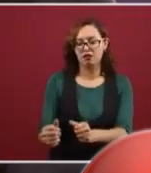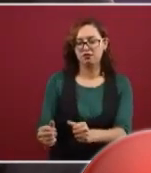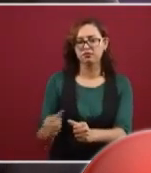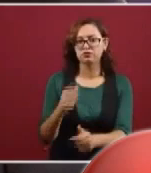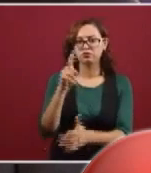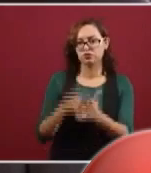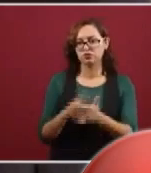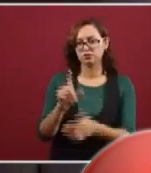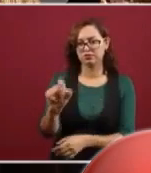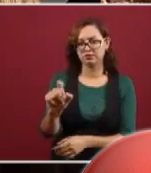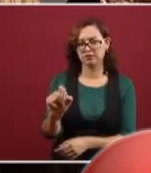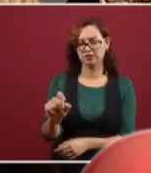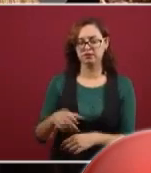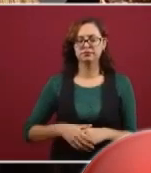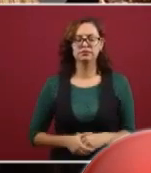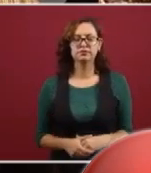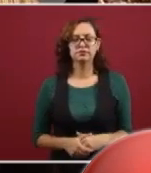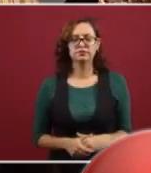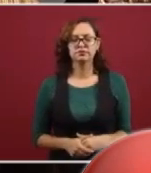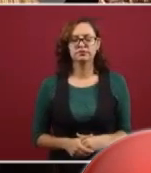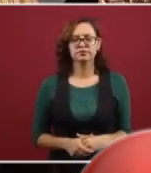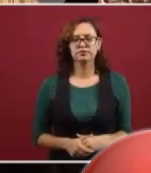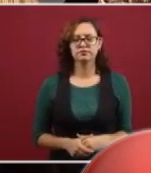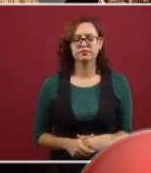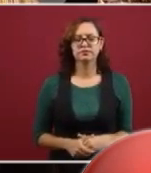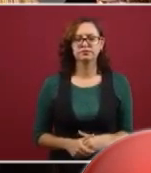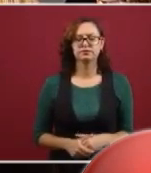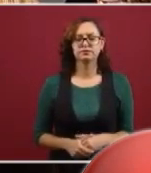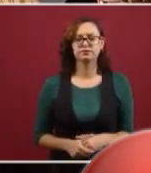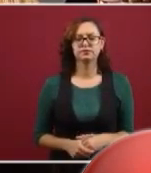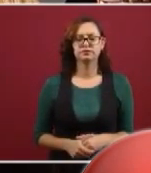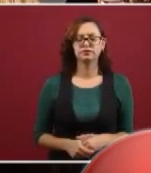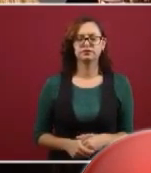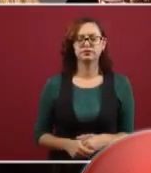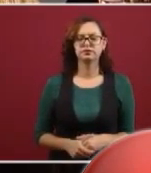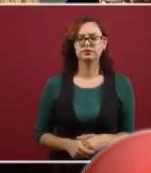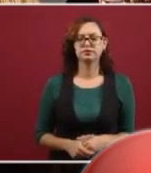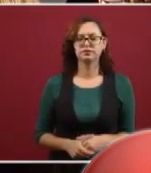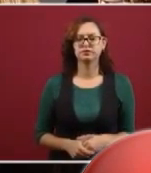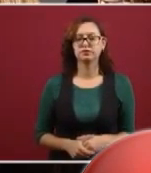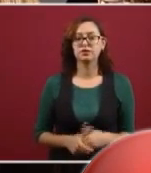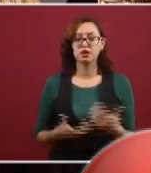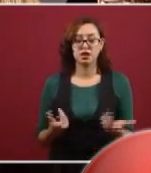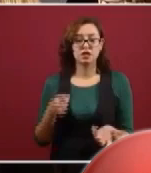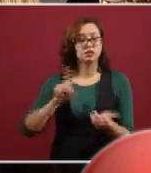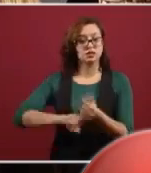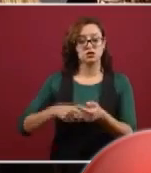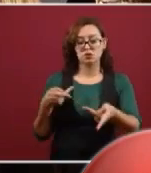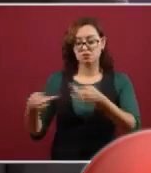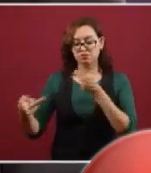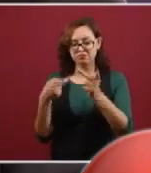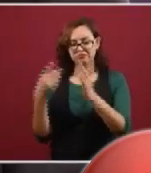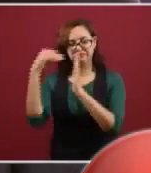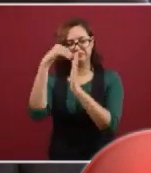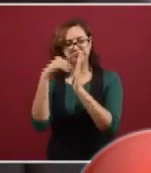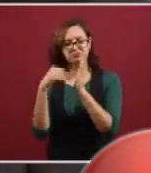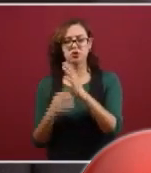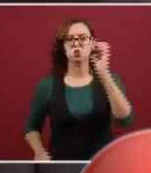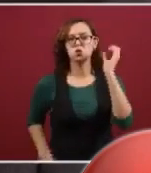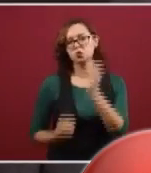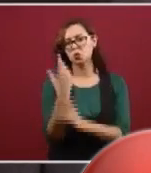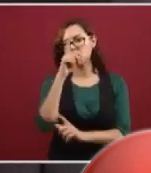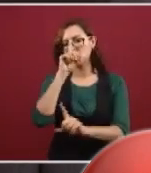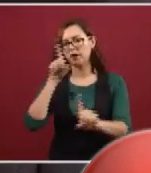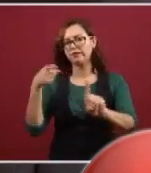próximo ejercicio fiscal. El plan muestra la nueva visión estratégica de la empresa en